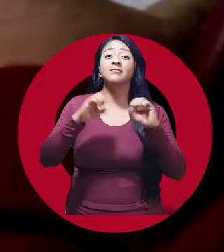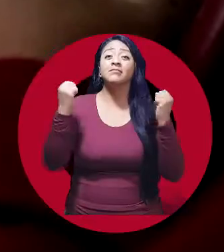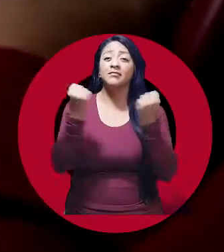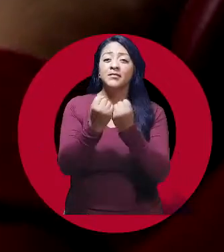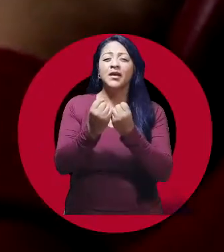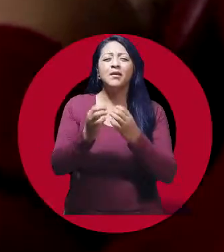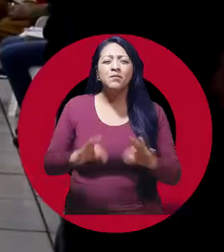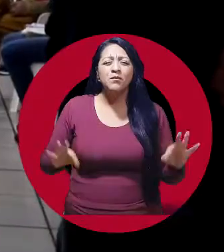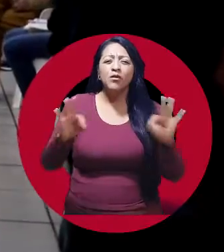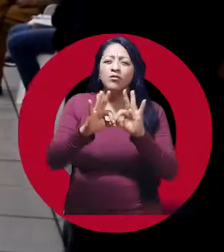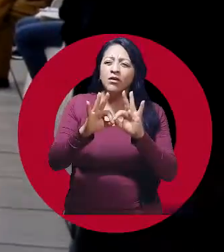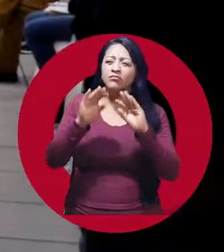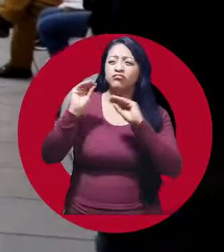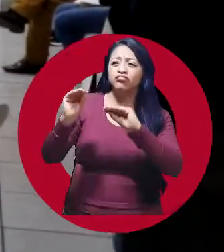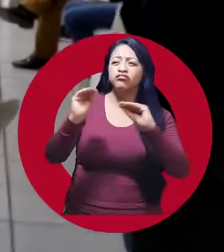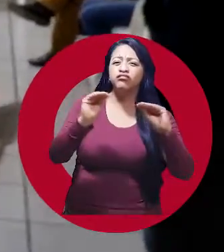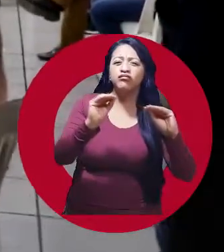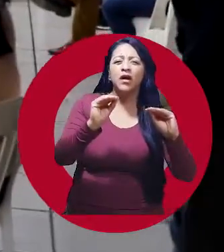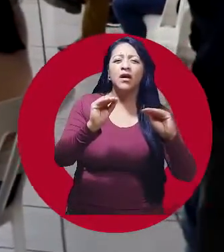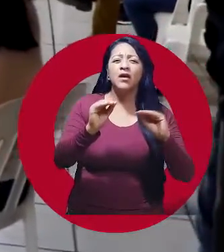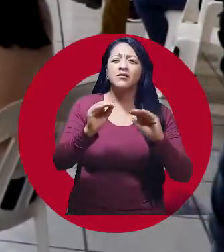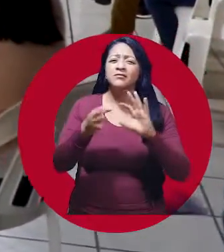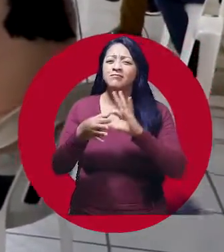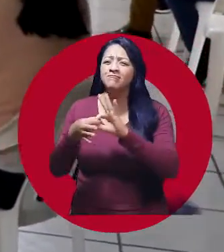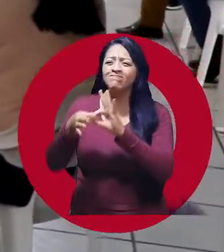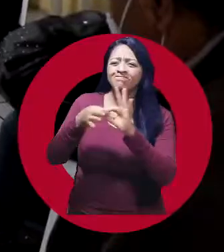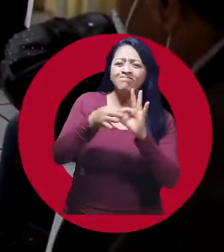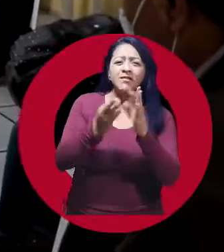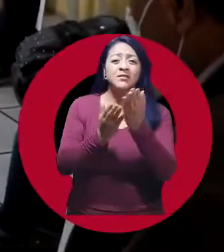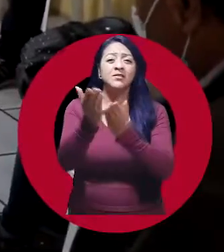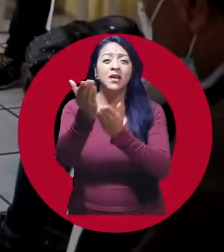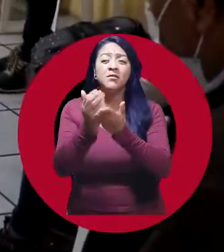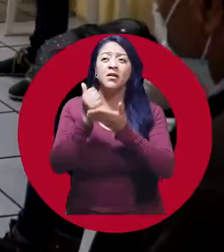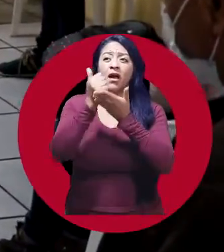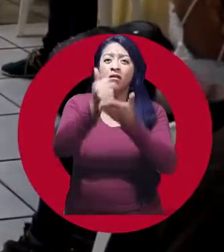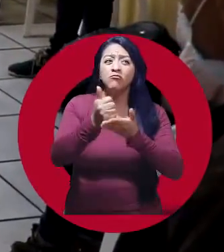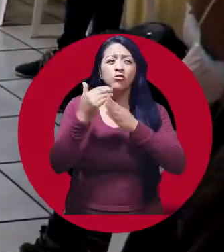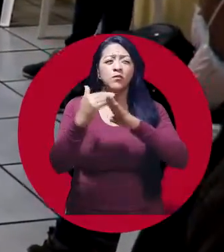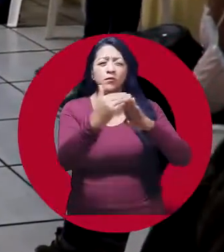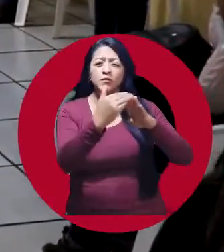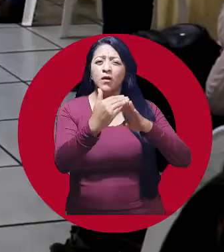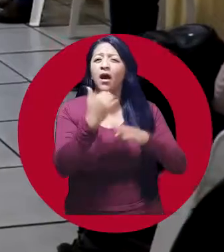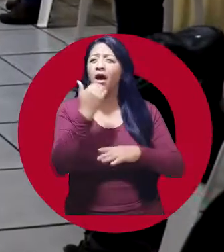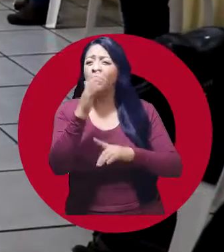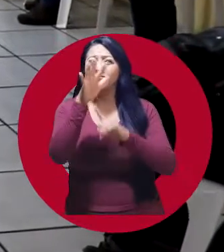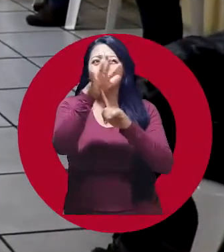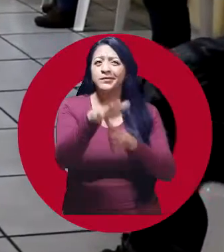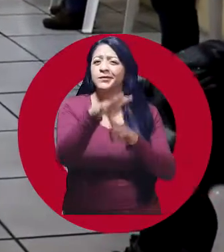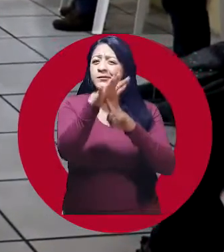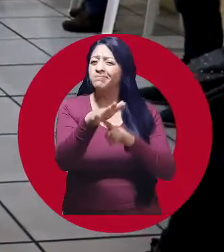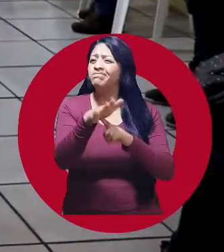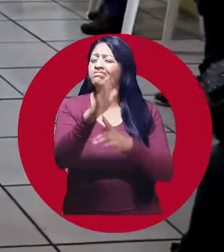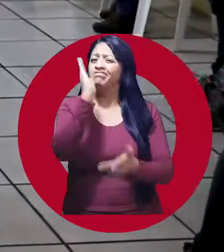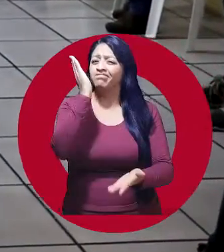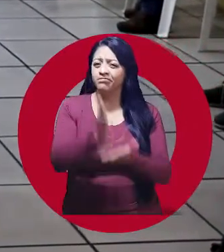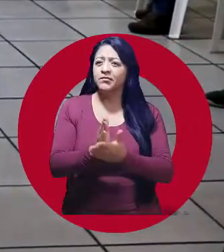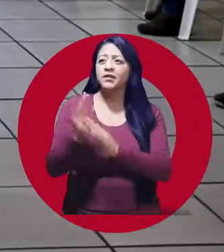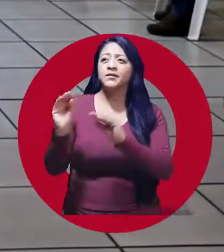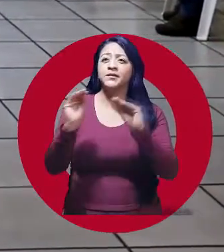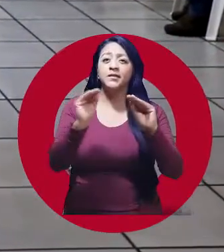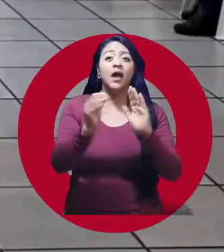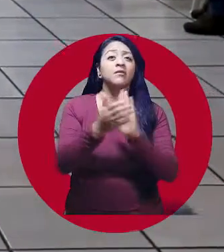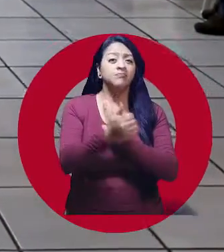líderes barriales, con el objetivo de fomentar relaciones de interconexión-servicio, así también acciones preventivas ante las vulneraciones de